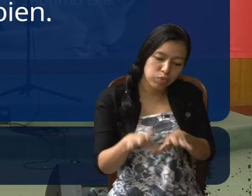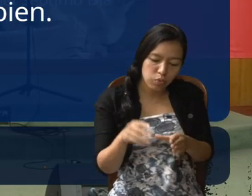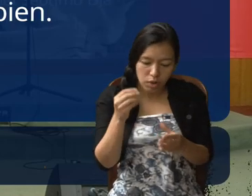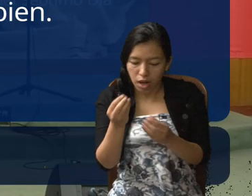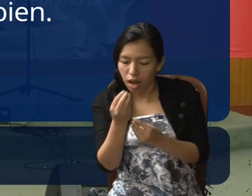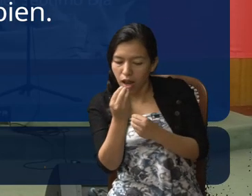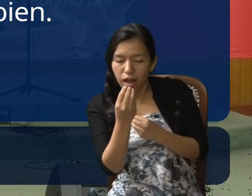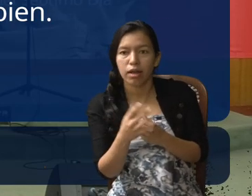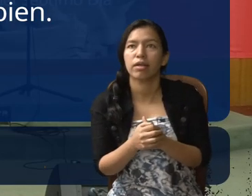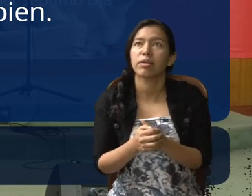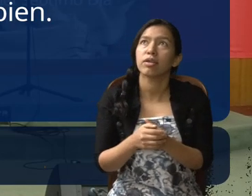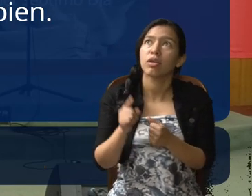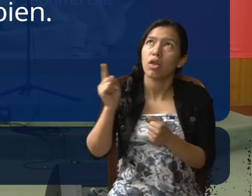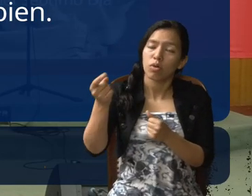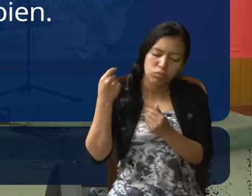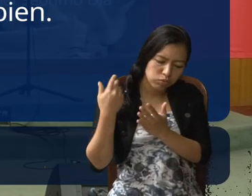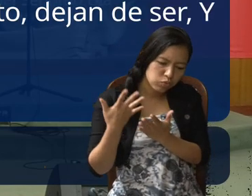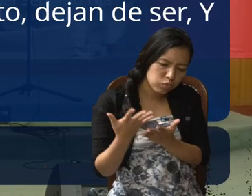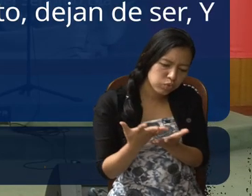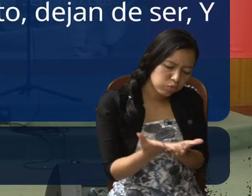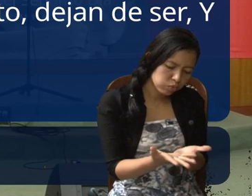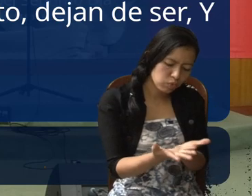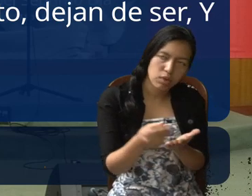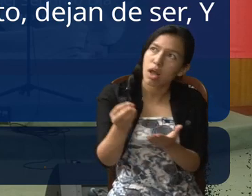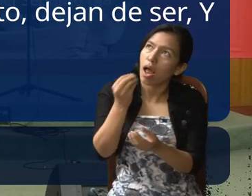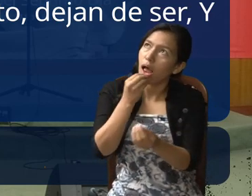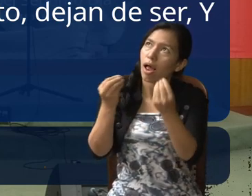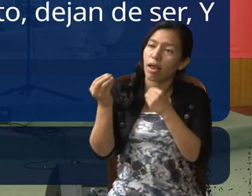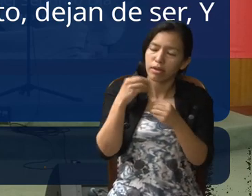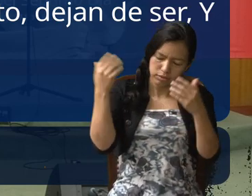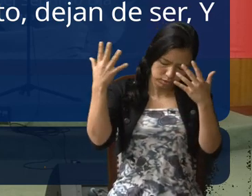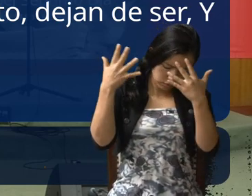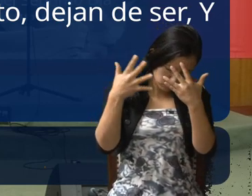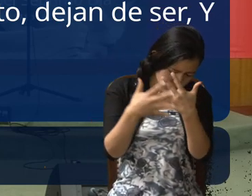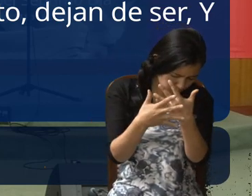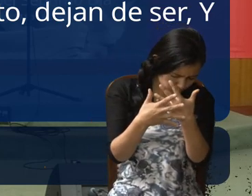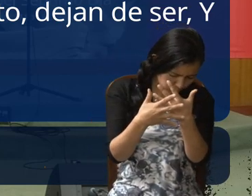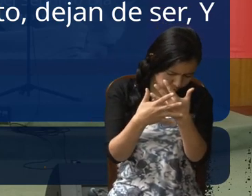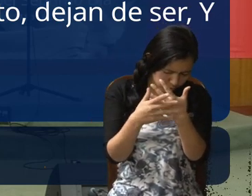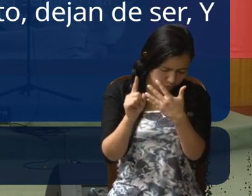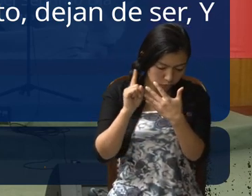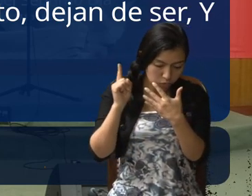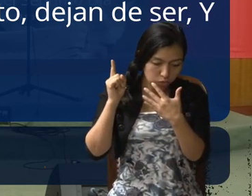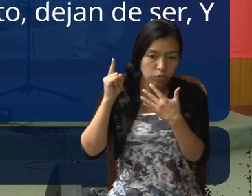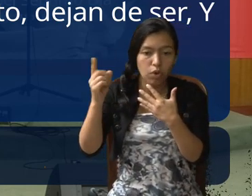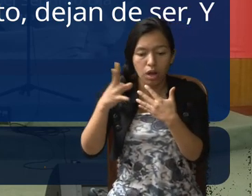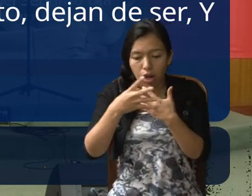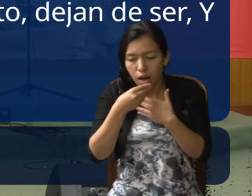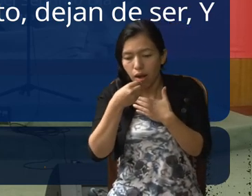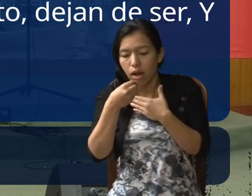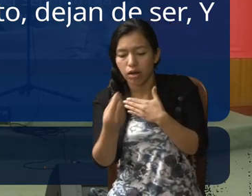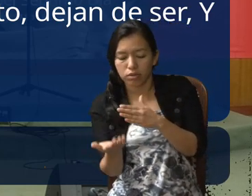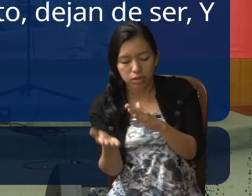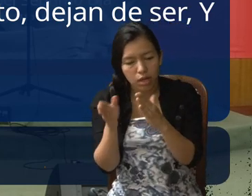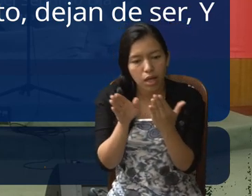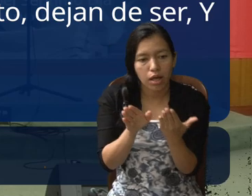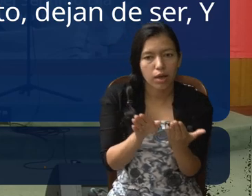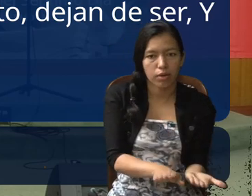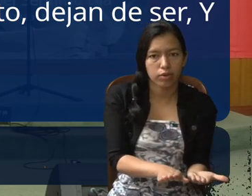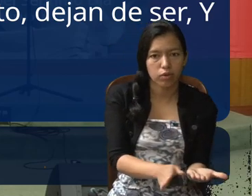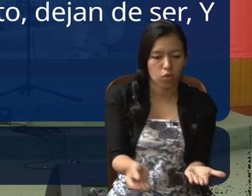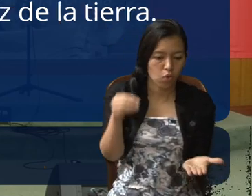Abres su mano y se sacian de bien. Escondes tu rostro y se turban. Les quitas el hálito y dejan de ser y vuelven